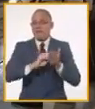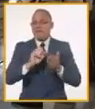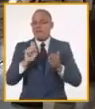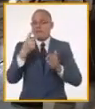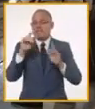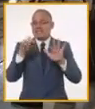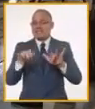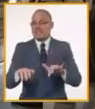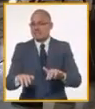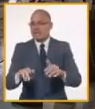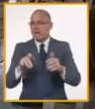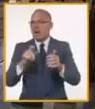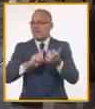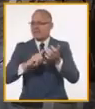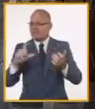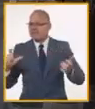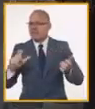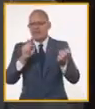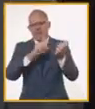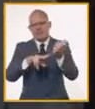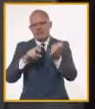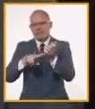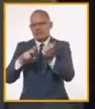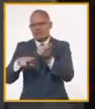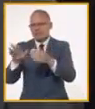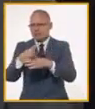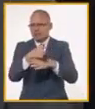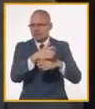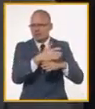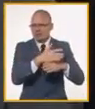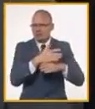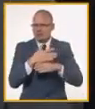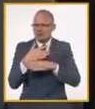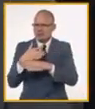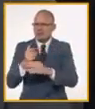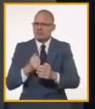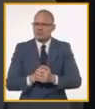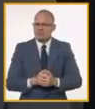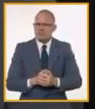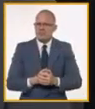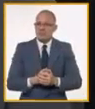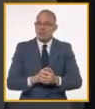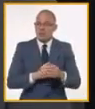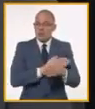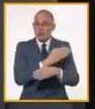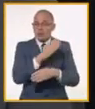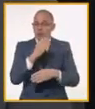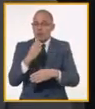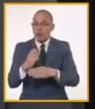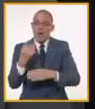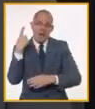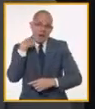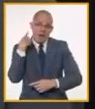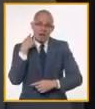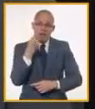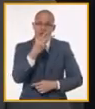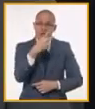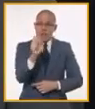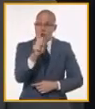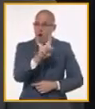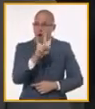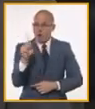en varias provincias. Desde el 2011 se desempeña como